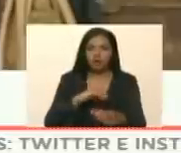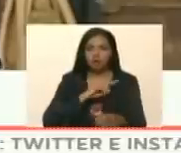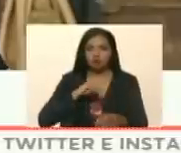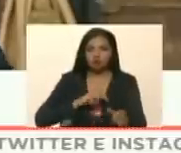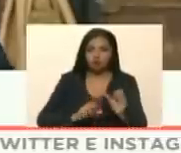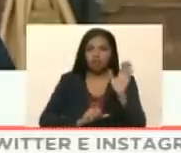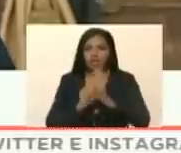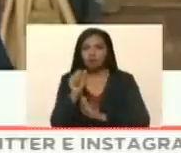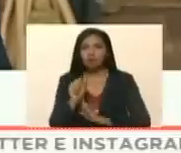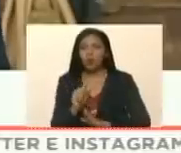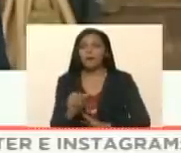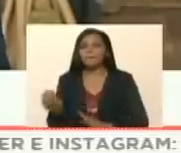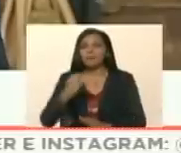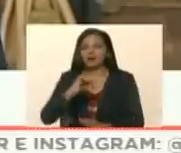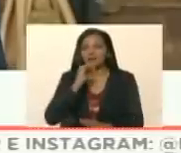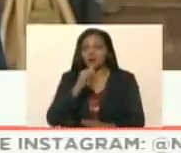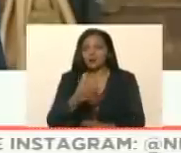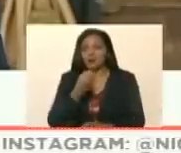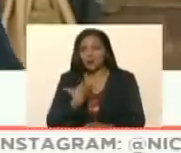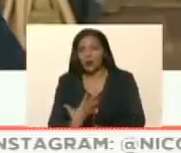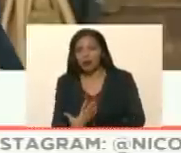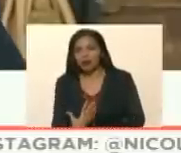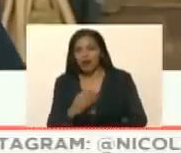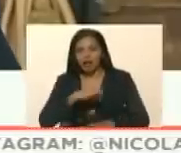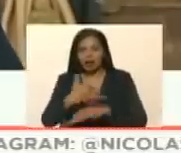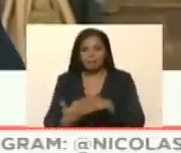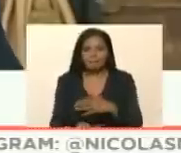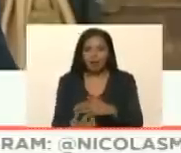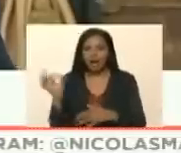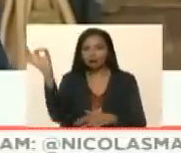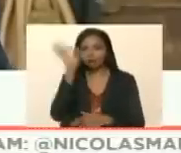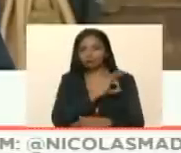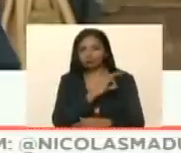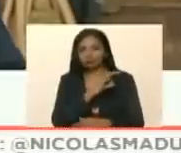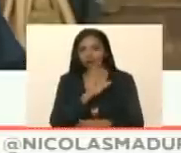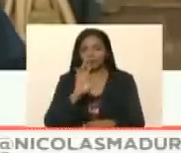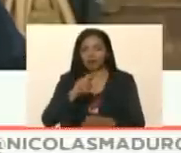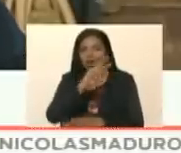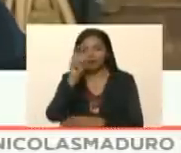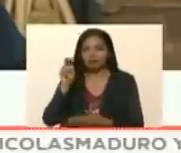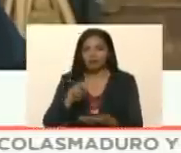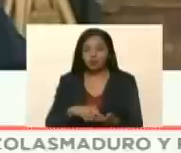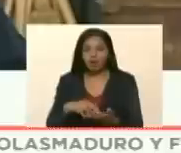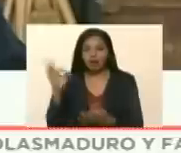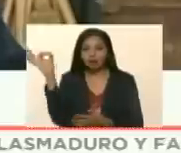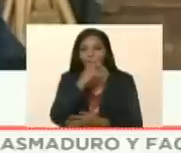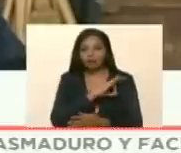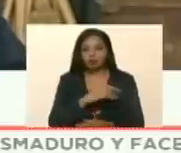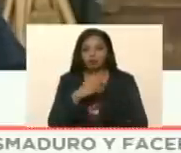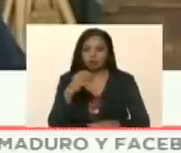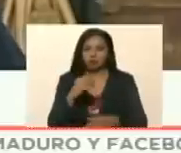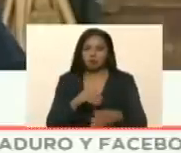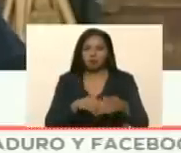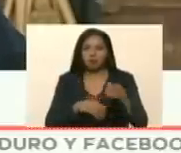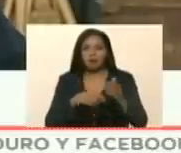avanzando y hay buenas noticias, en el plan porcino, el plan nacional porcino, se hizo un